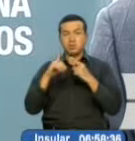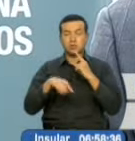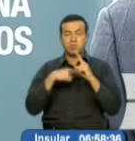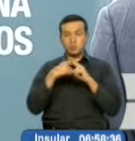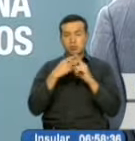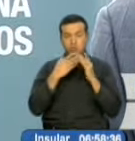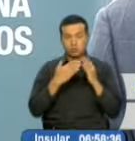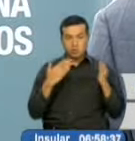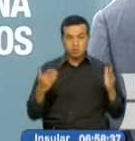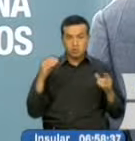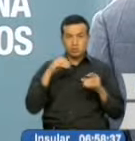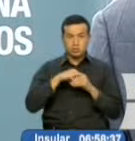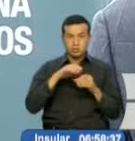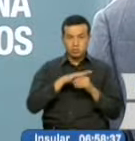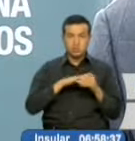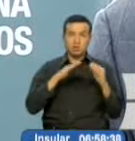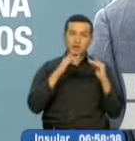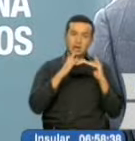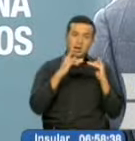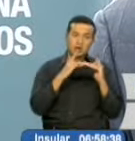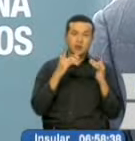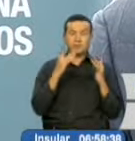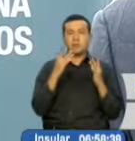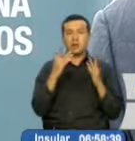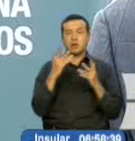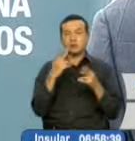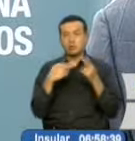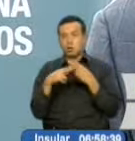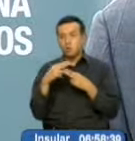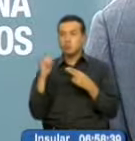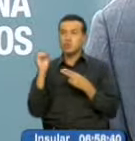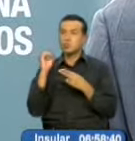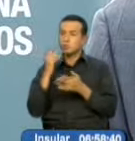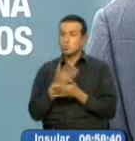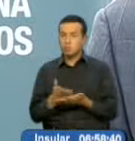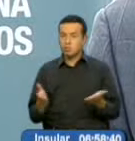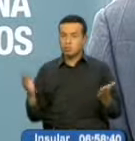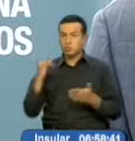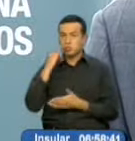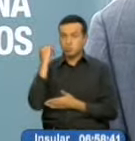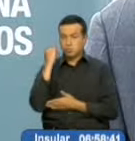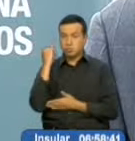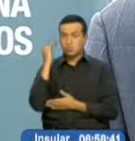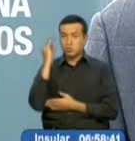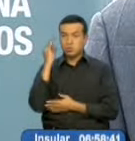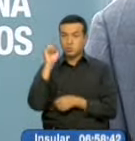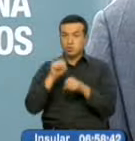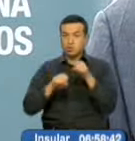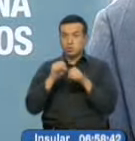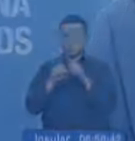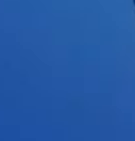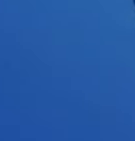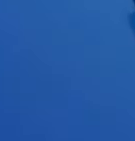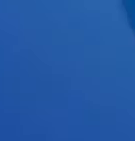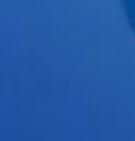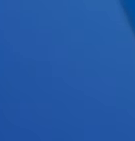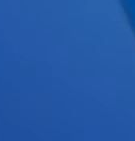contenidos, tanto residenciales como comerciales e industriales, afectados en la tragedia.